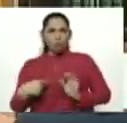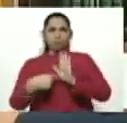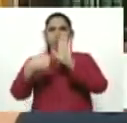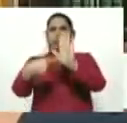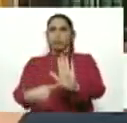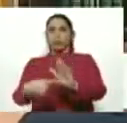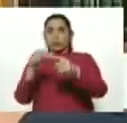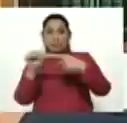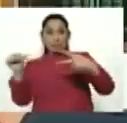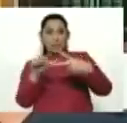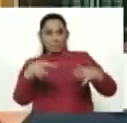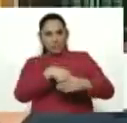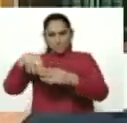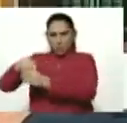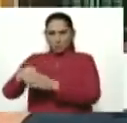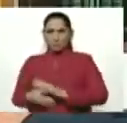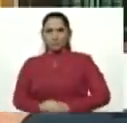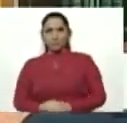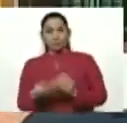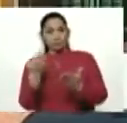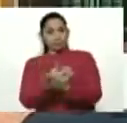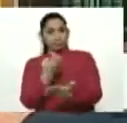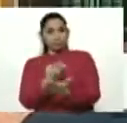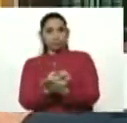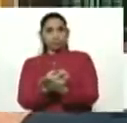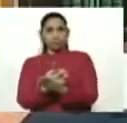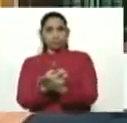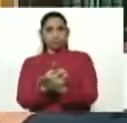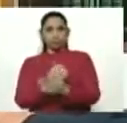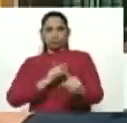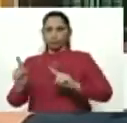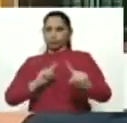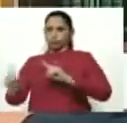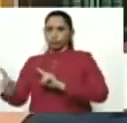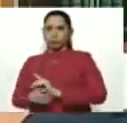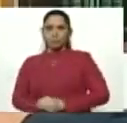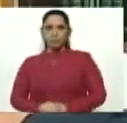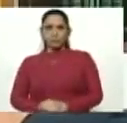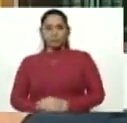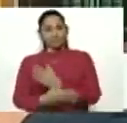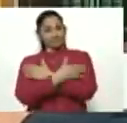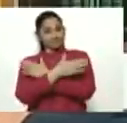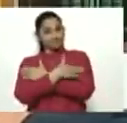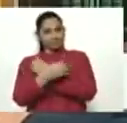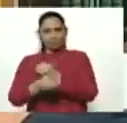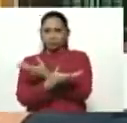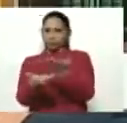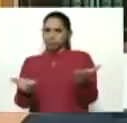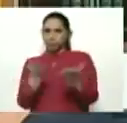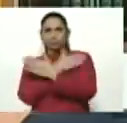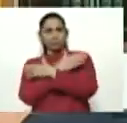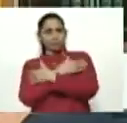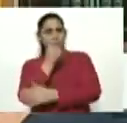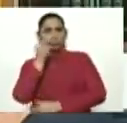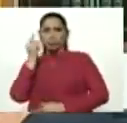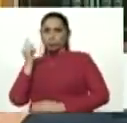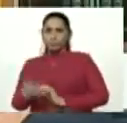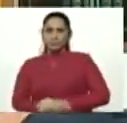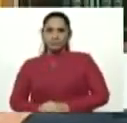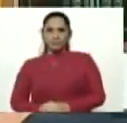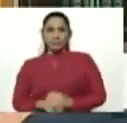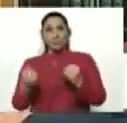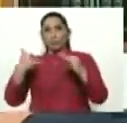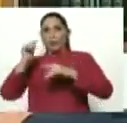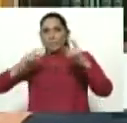esta semana de flexibilización económica dinámica. Felicitarlas a todas, felicitarlos. Mucha